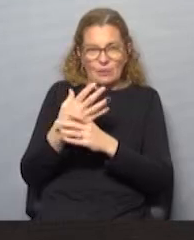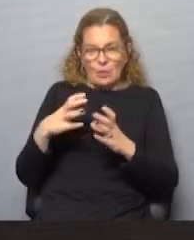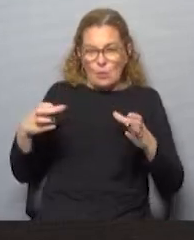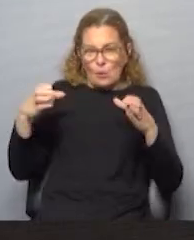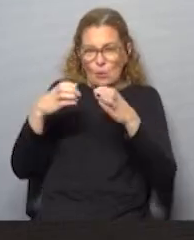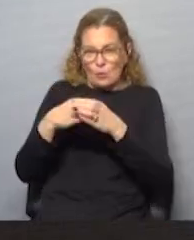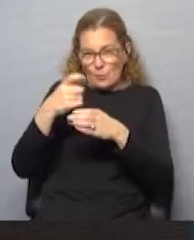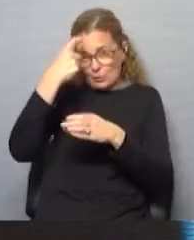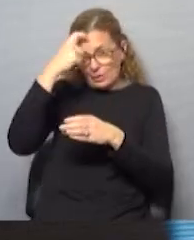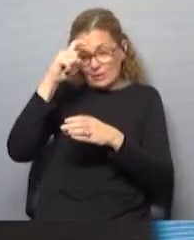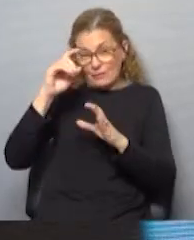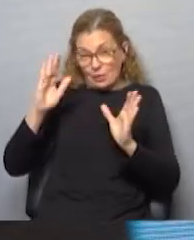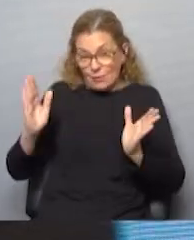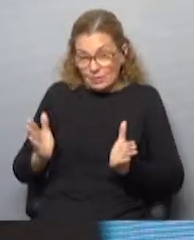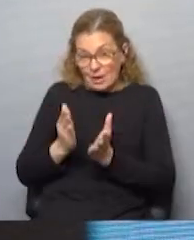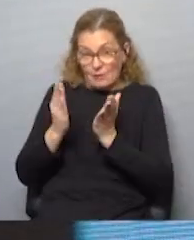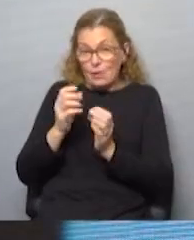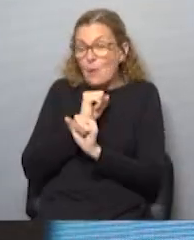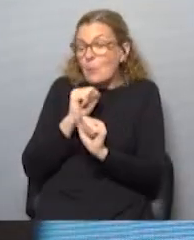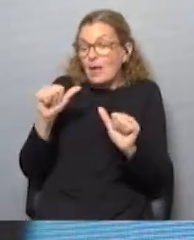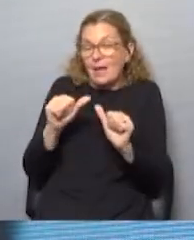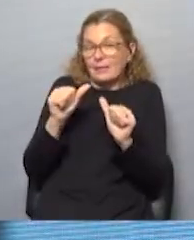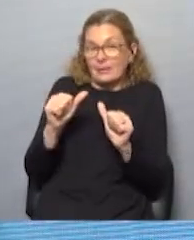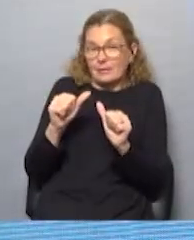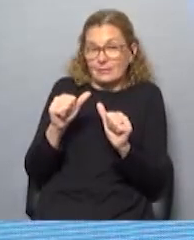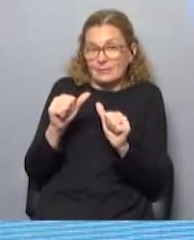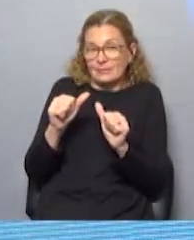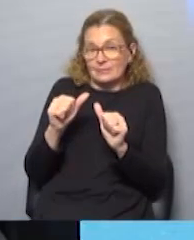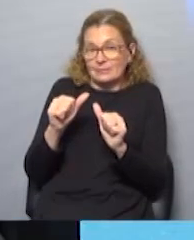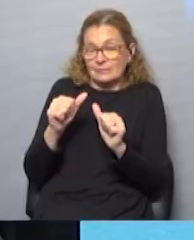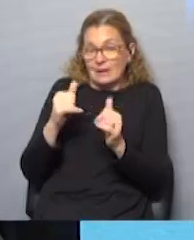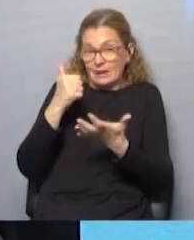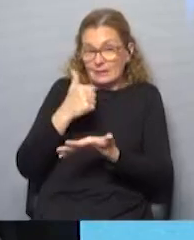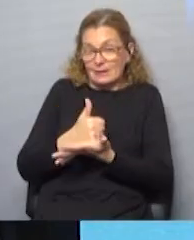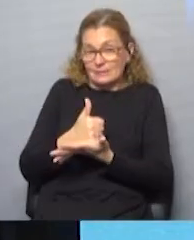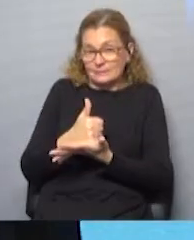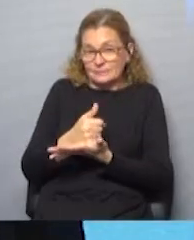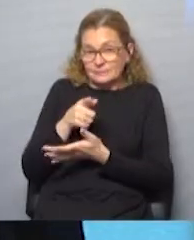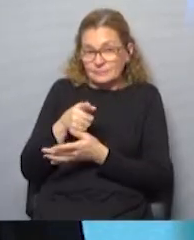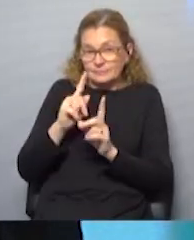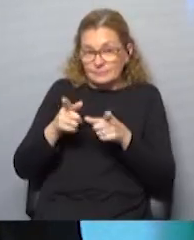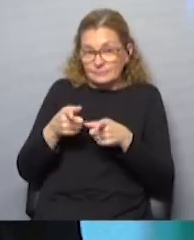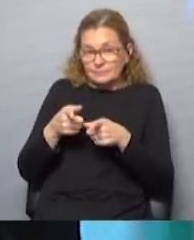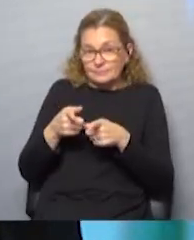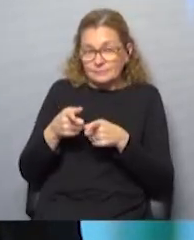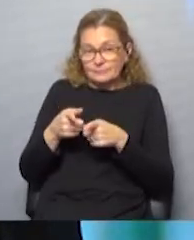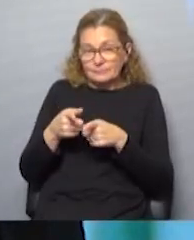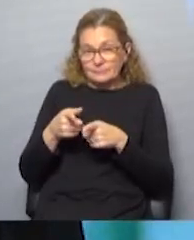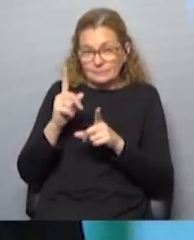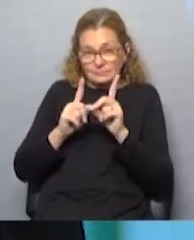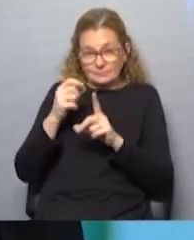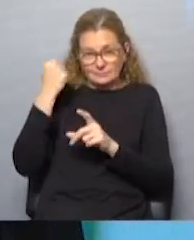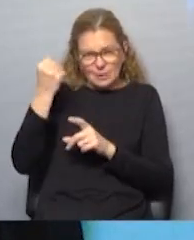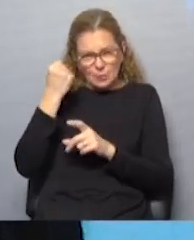empujando atrás no lo puedes hacer tiene estas gentes este aspecto tiene además un elemento que es